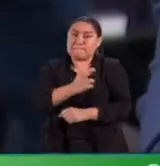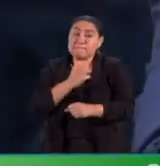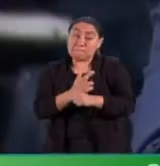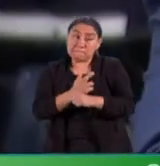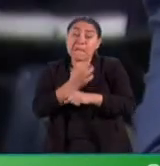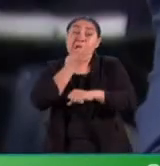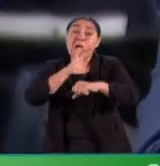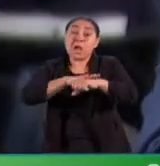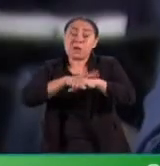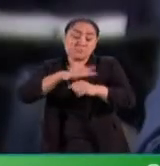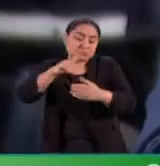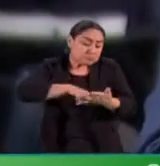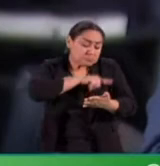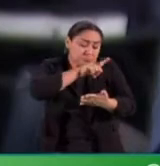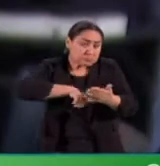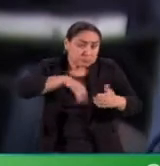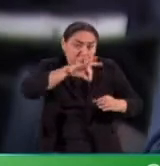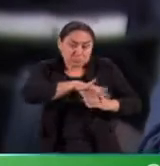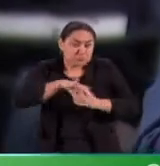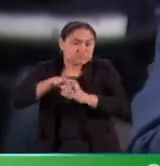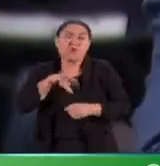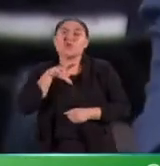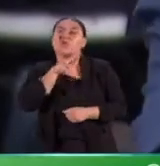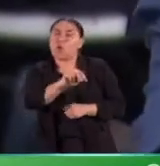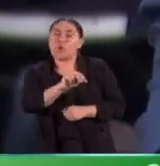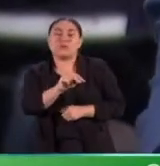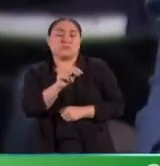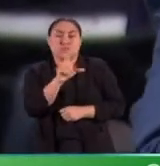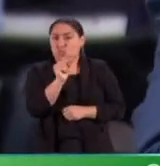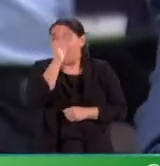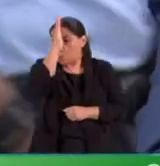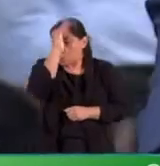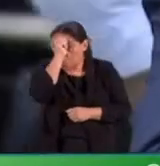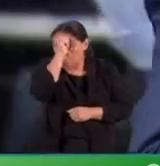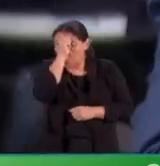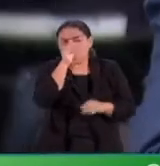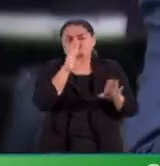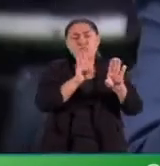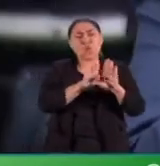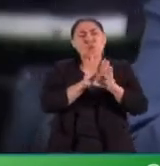votaremos en contra. Estamos en contra de este atraco a la nación.